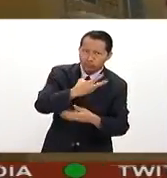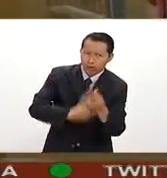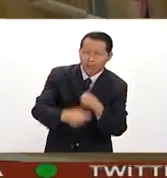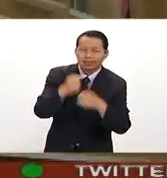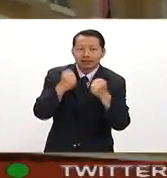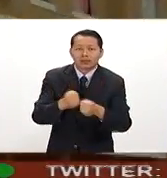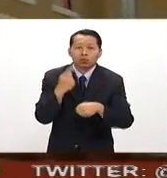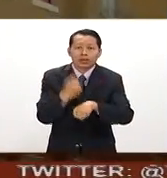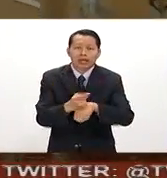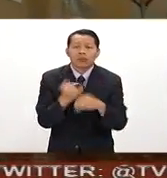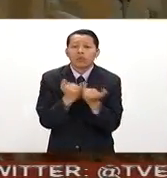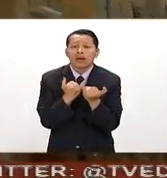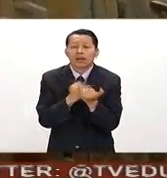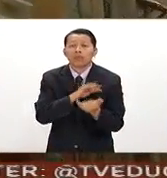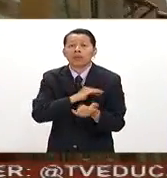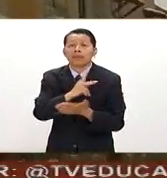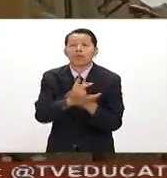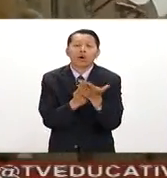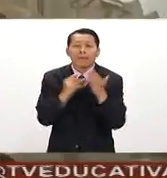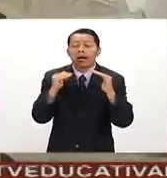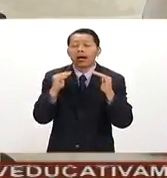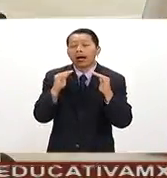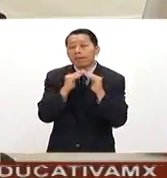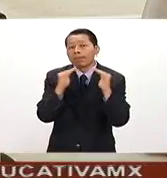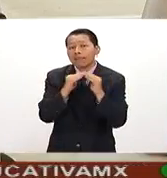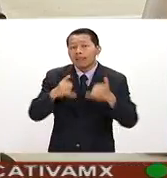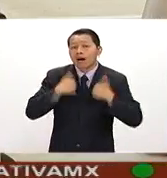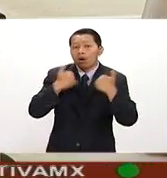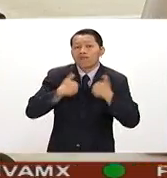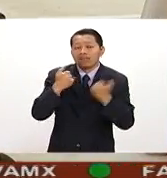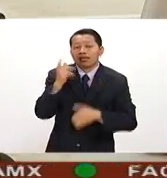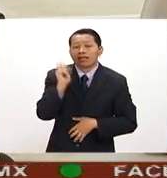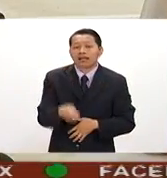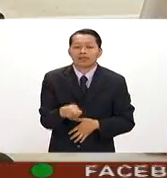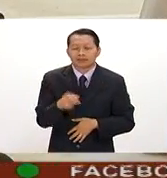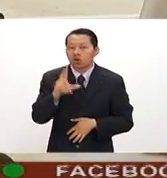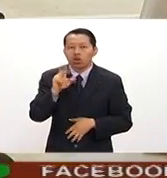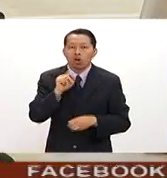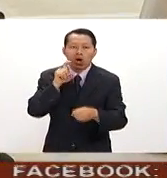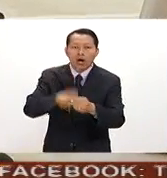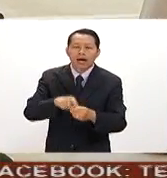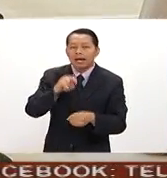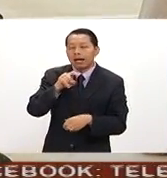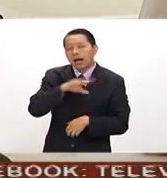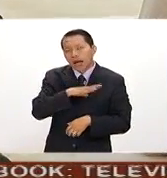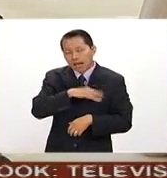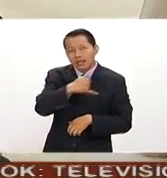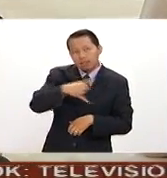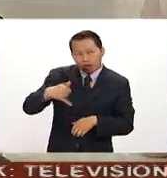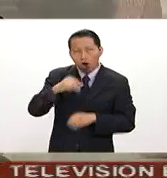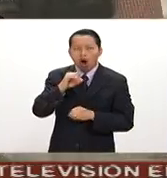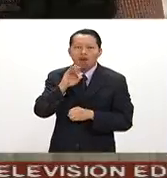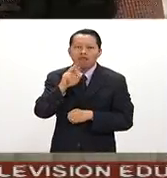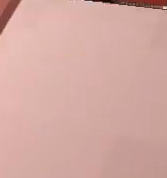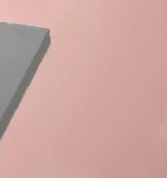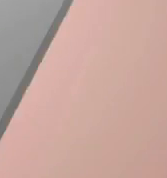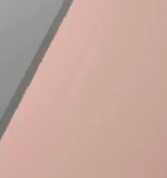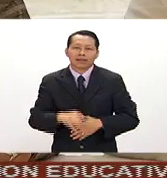Destacó también la puesta en marcha del programa Vivienda Joven para quienes no son afiliados al Infonavit o al Foviste.